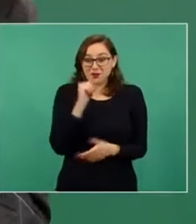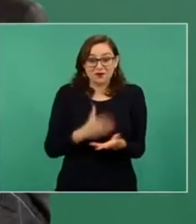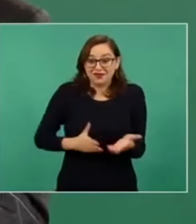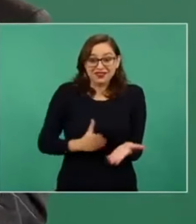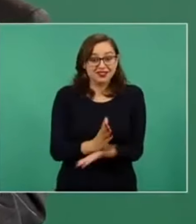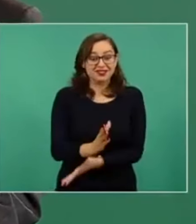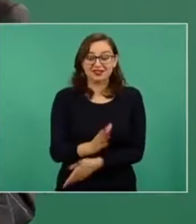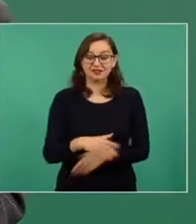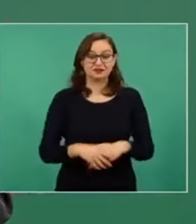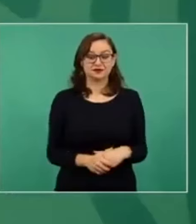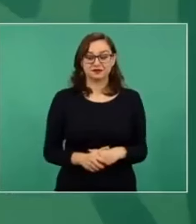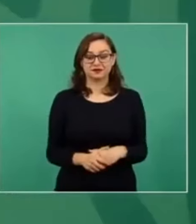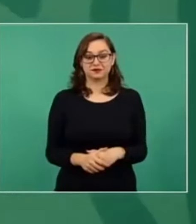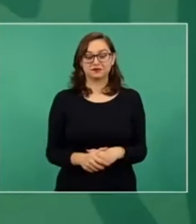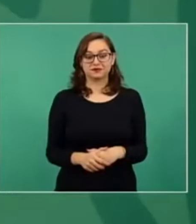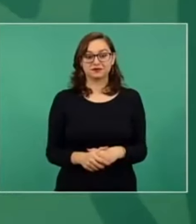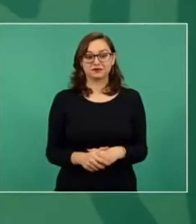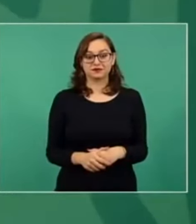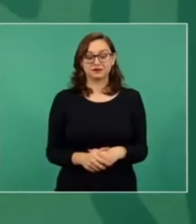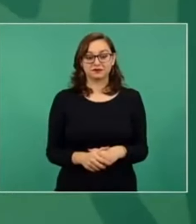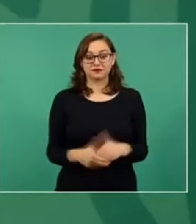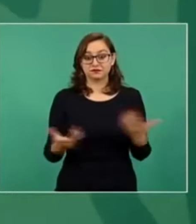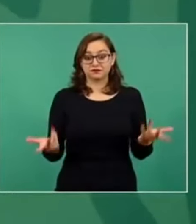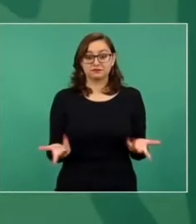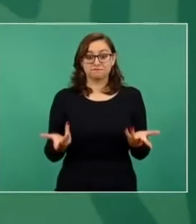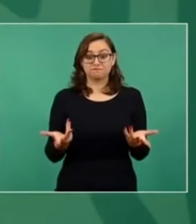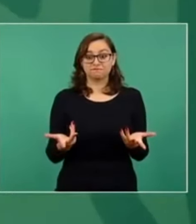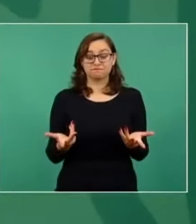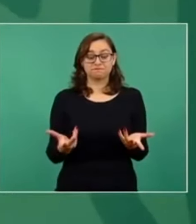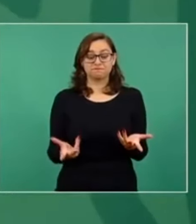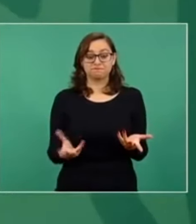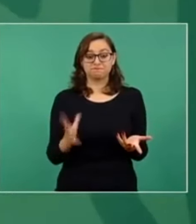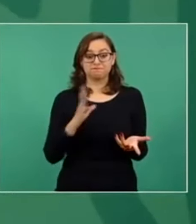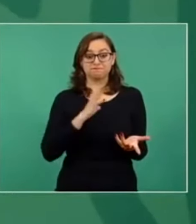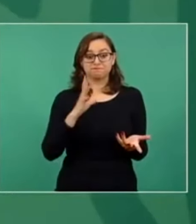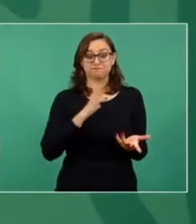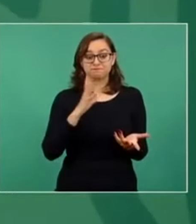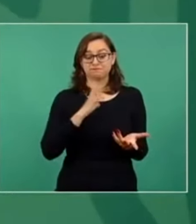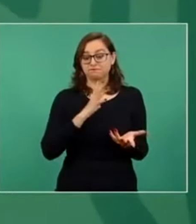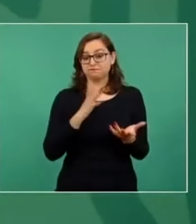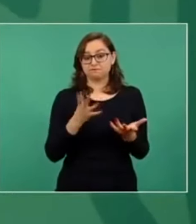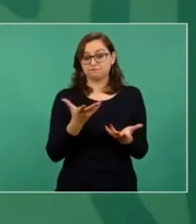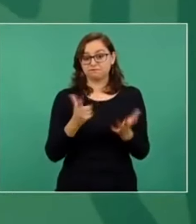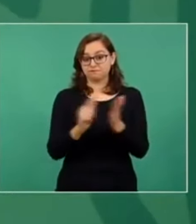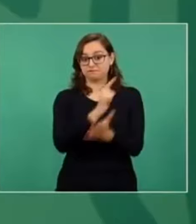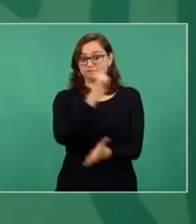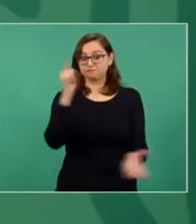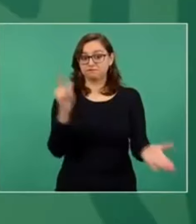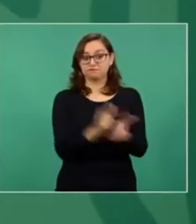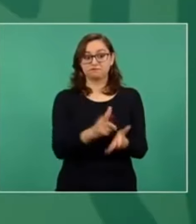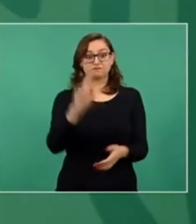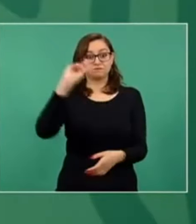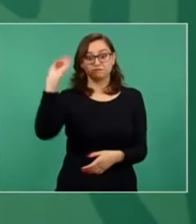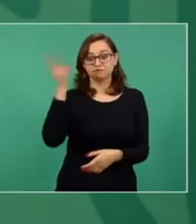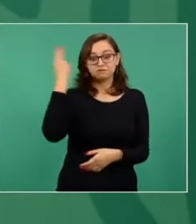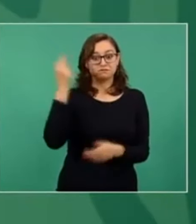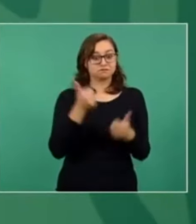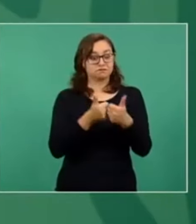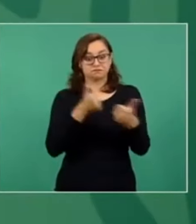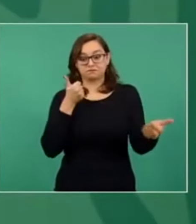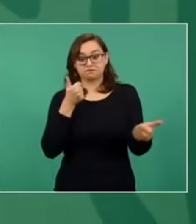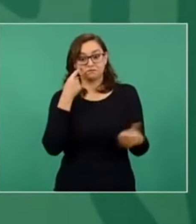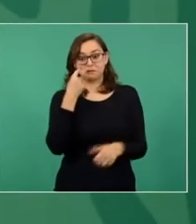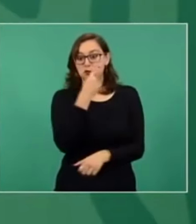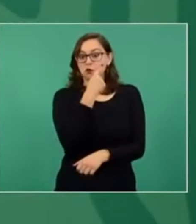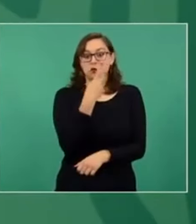sería violatorio de la autonomía universitario pero